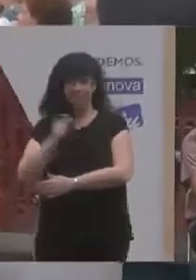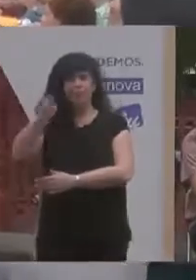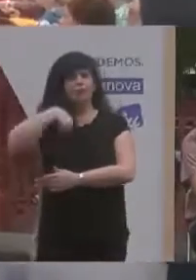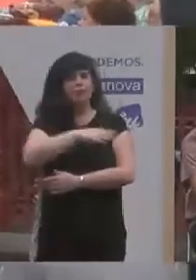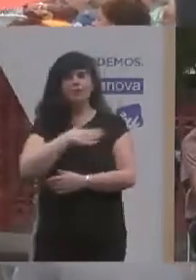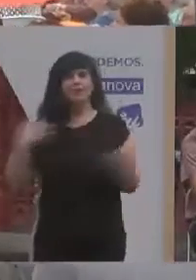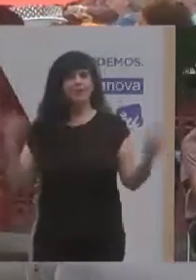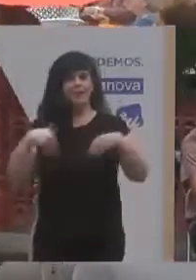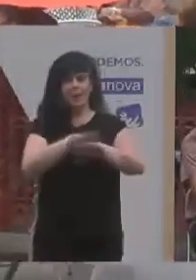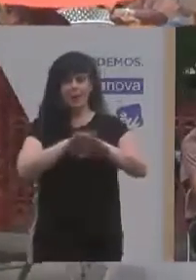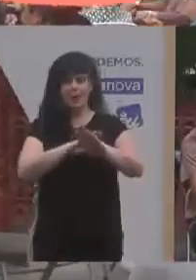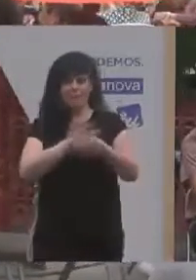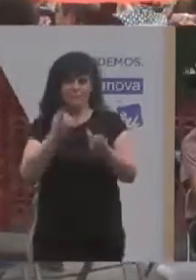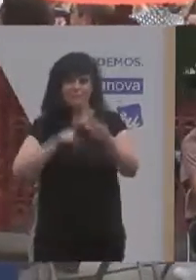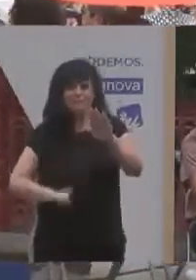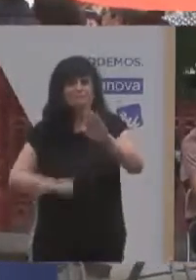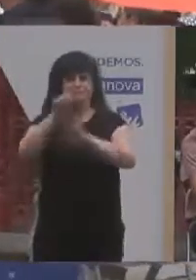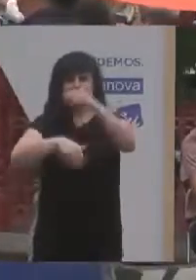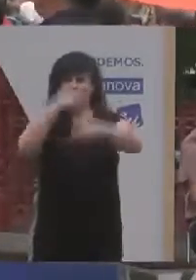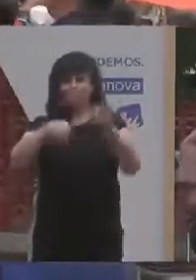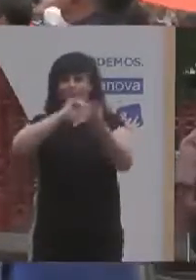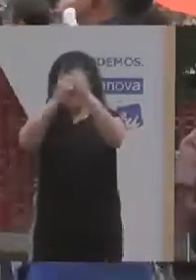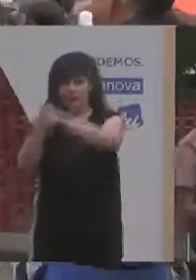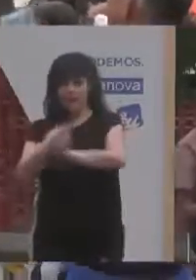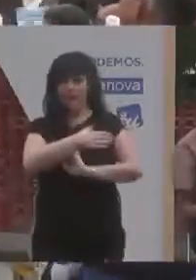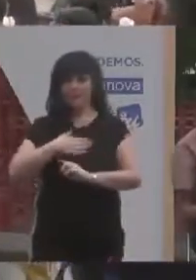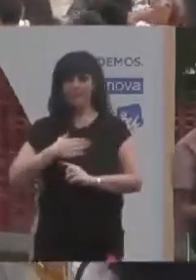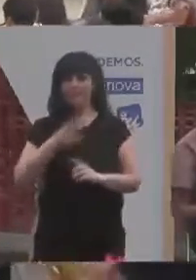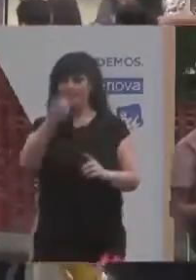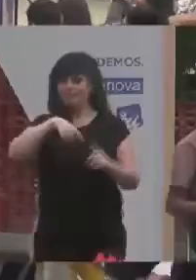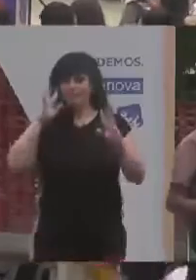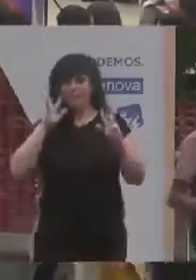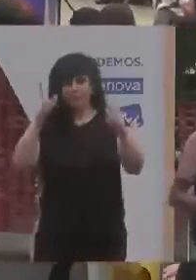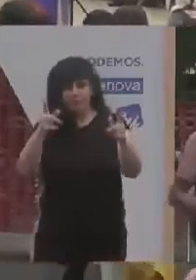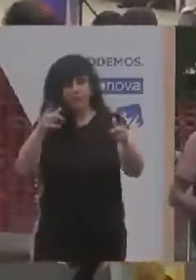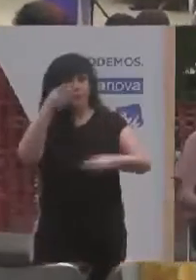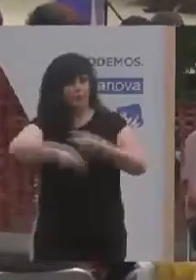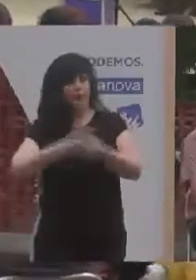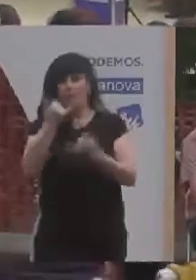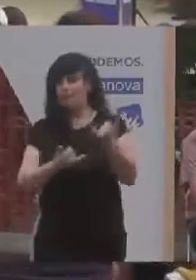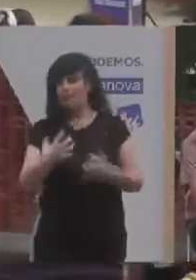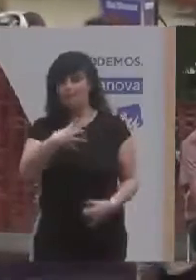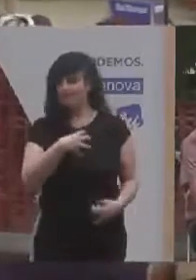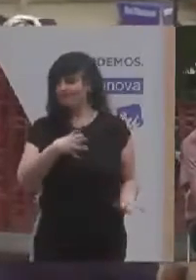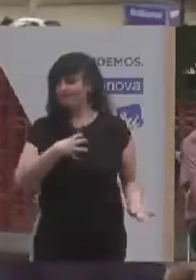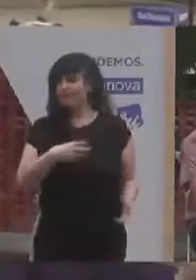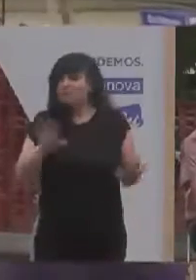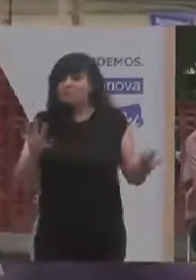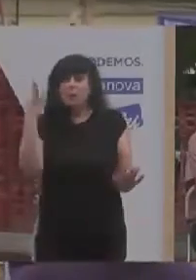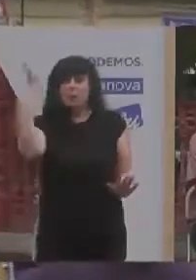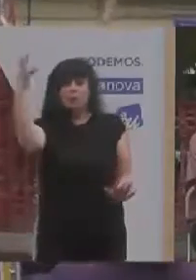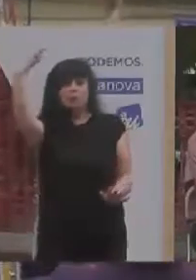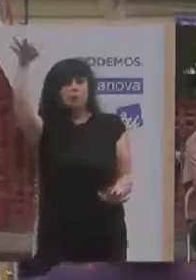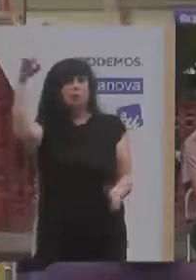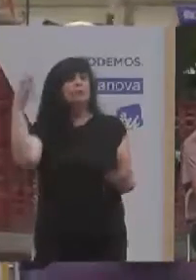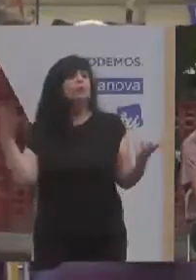de cambio. Fixemos todos os esforzos para eso, falamos de políticas. Non foi posible. O único bon deso